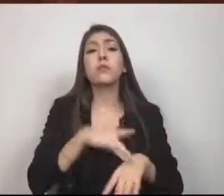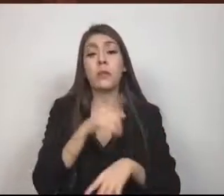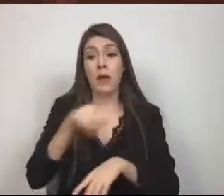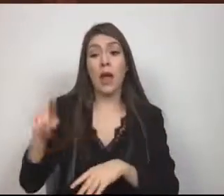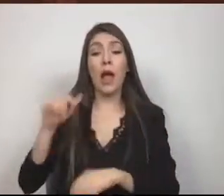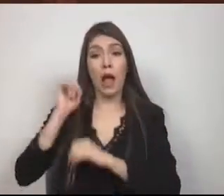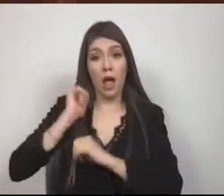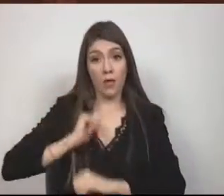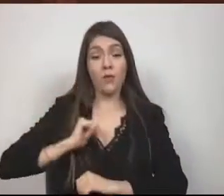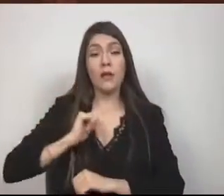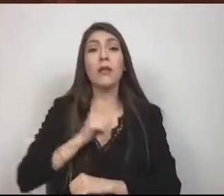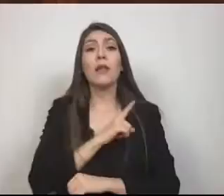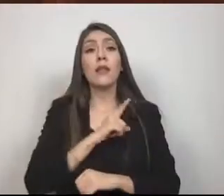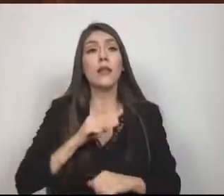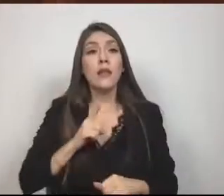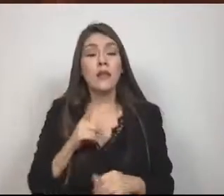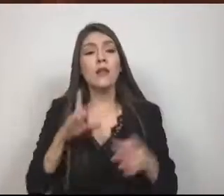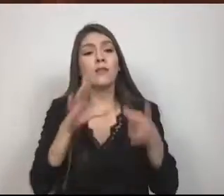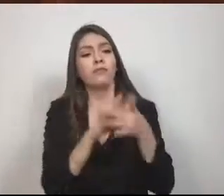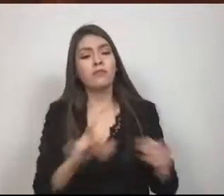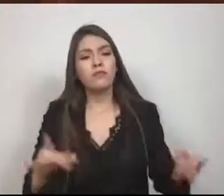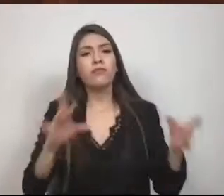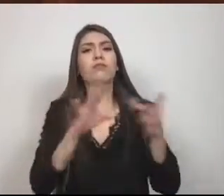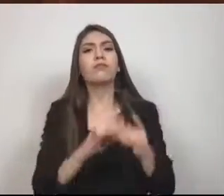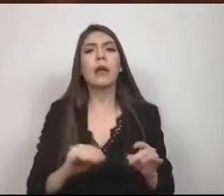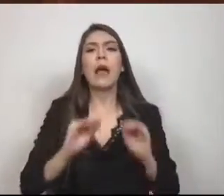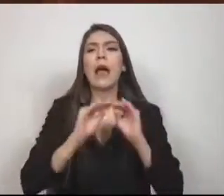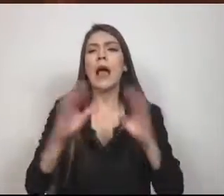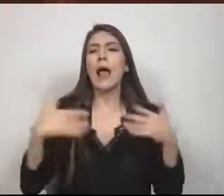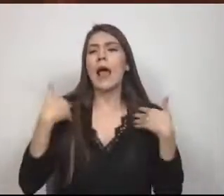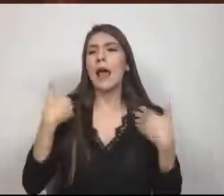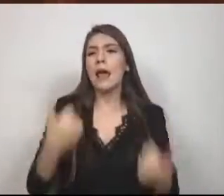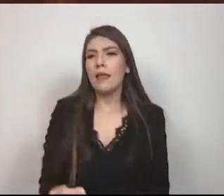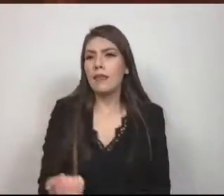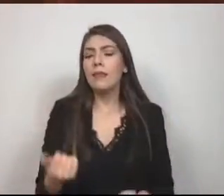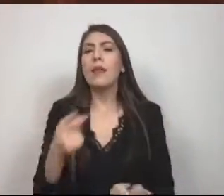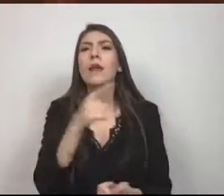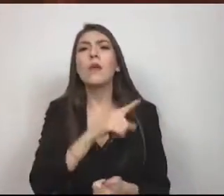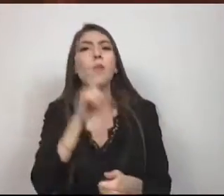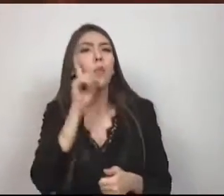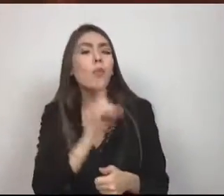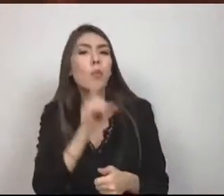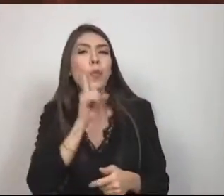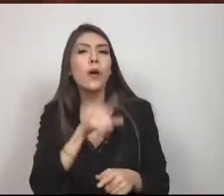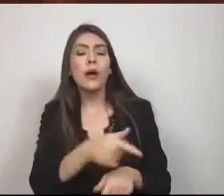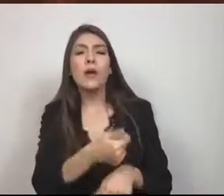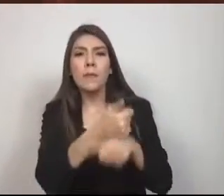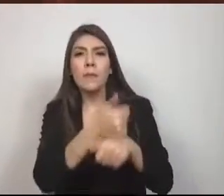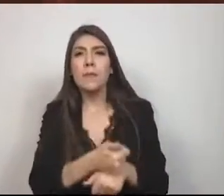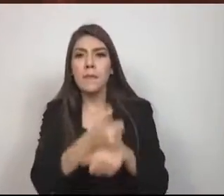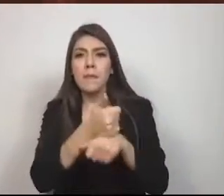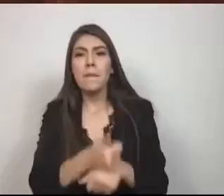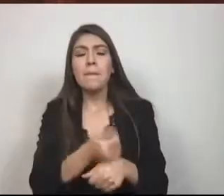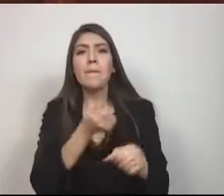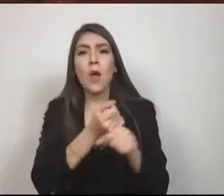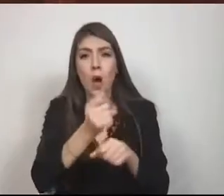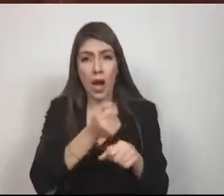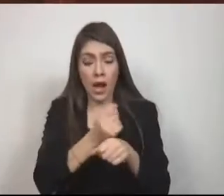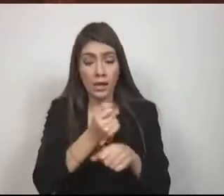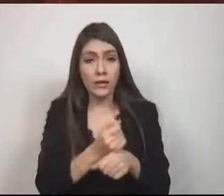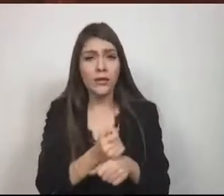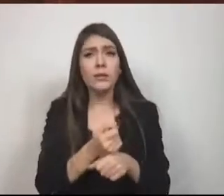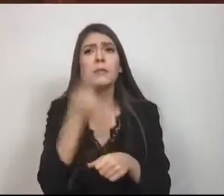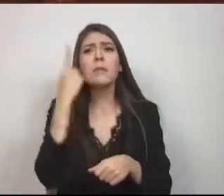informar con un lenguaje claro, sencillo y empático a la mujer víctima de violencia sobre su derecho a solicitar